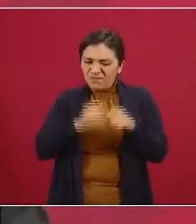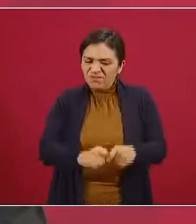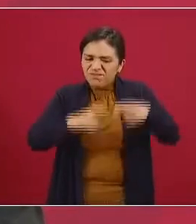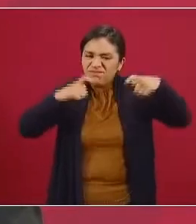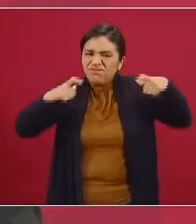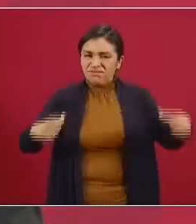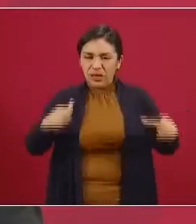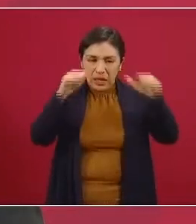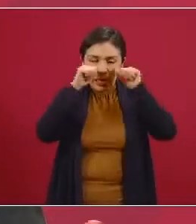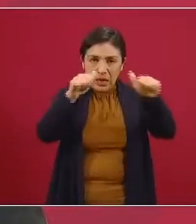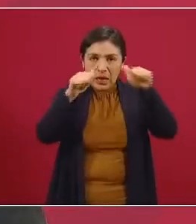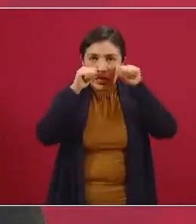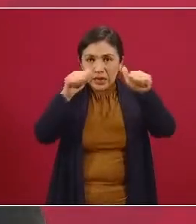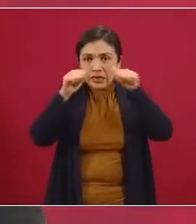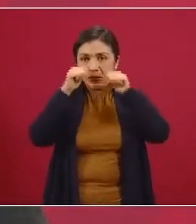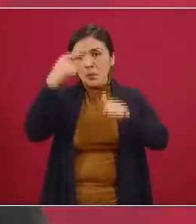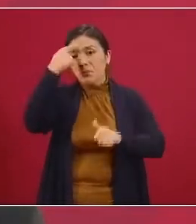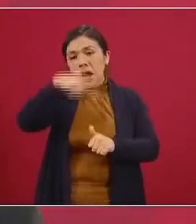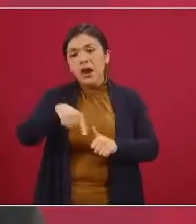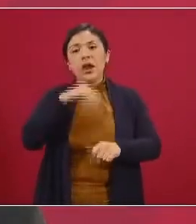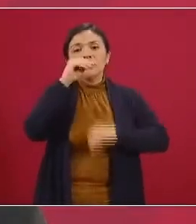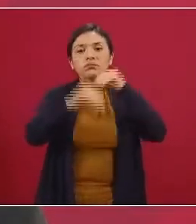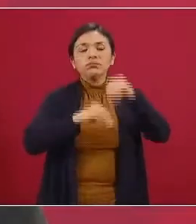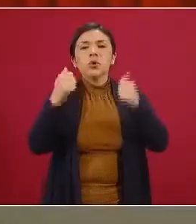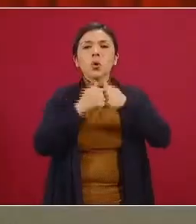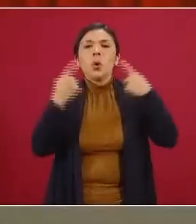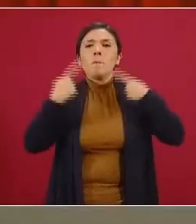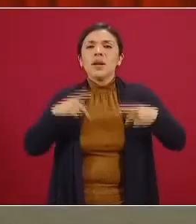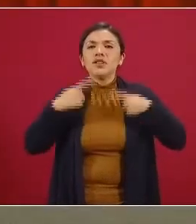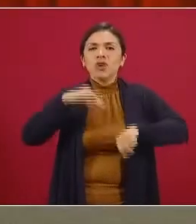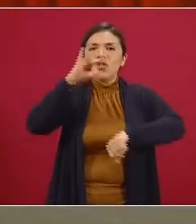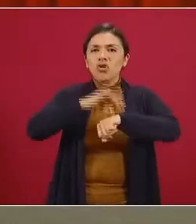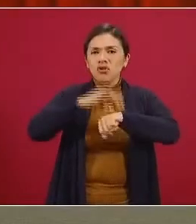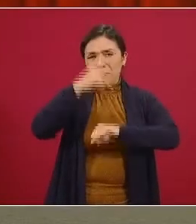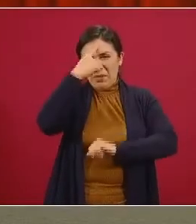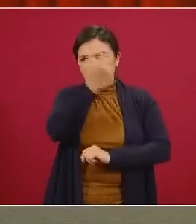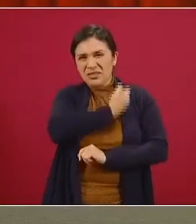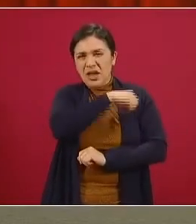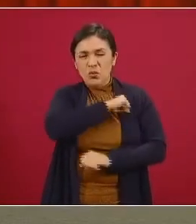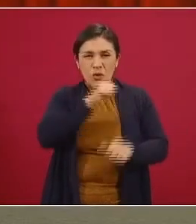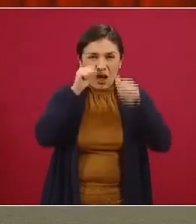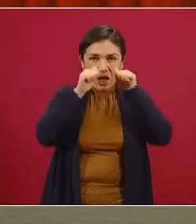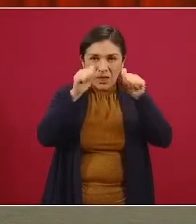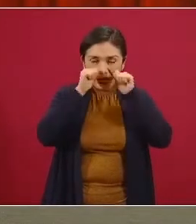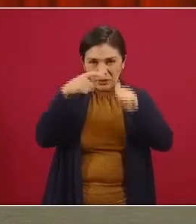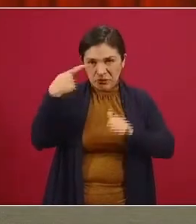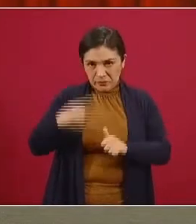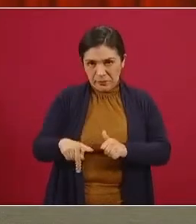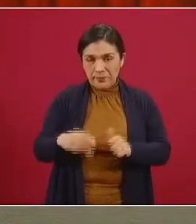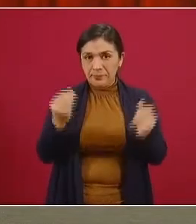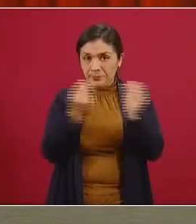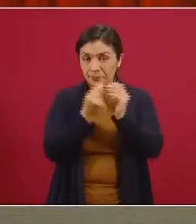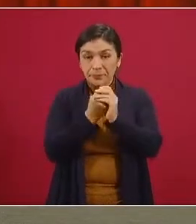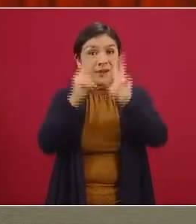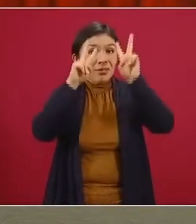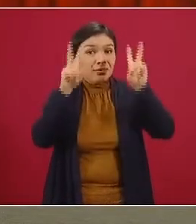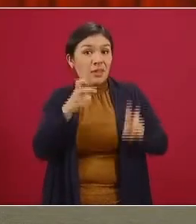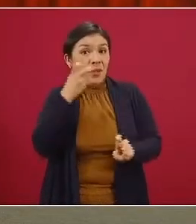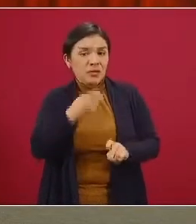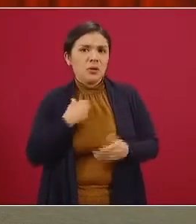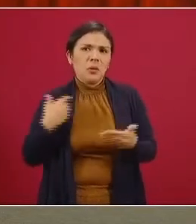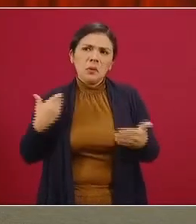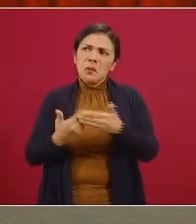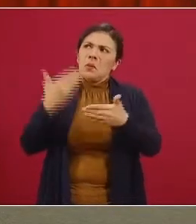la capacidad de profesionales de la salud en el Sistema Nacional de Salud. Este es un tema del que hemos